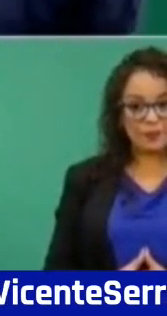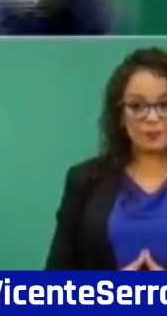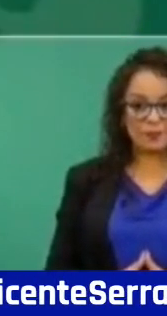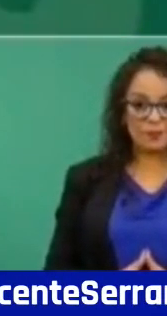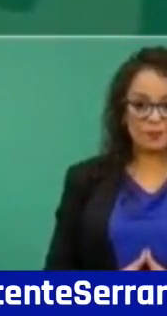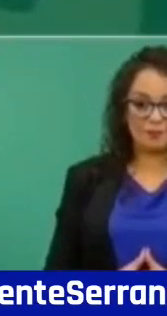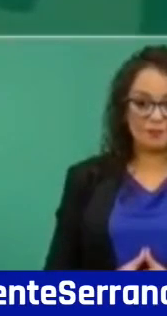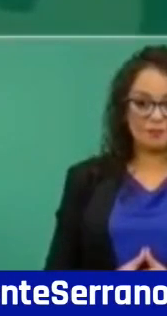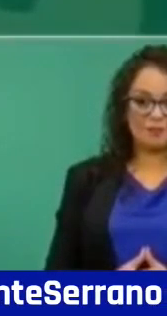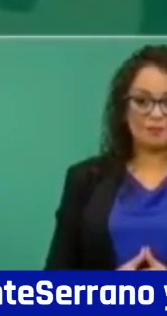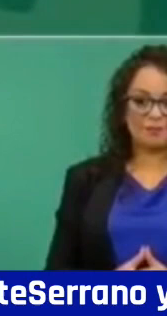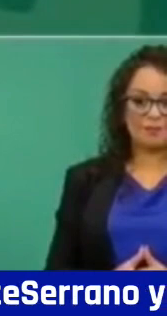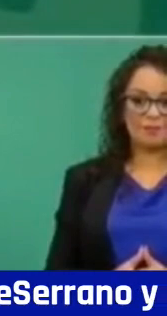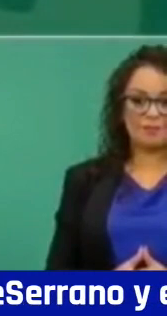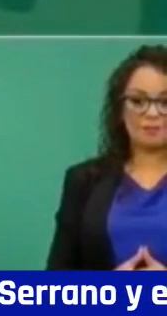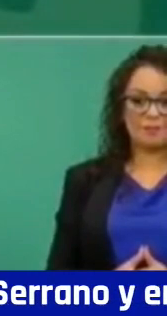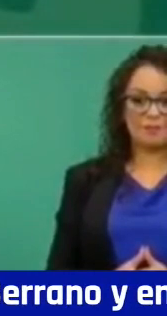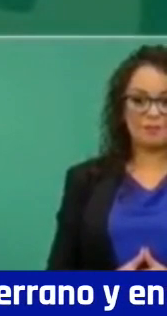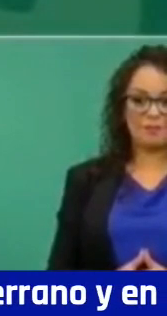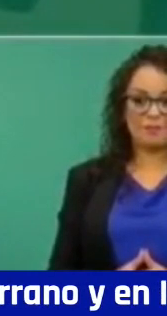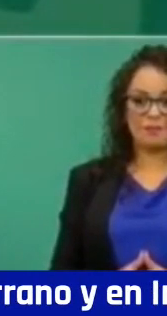entonces pidió la palabra